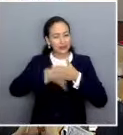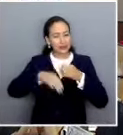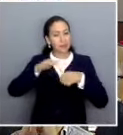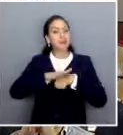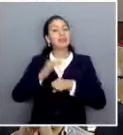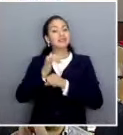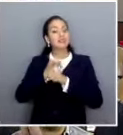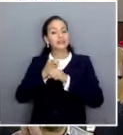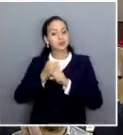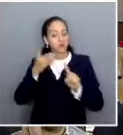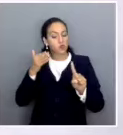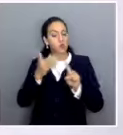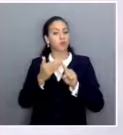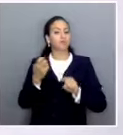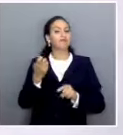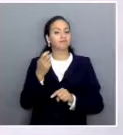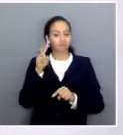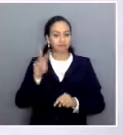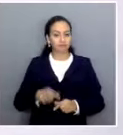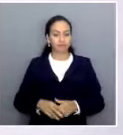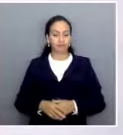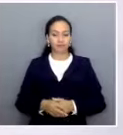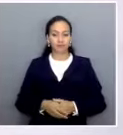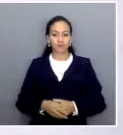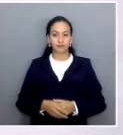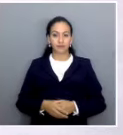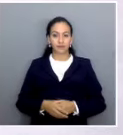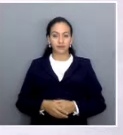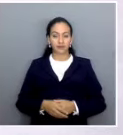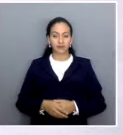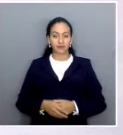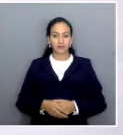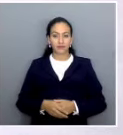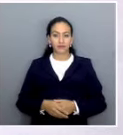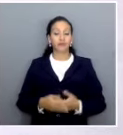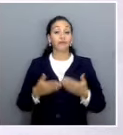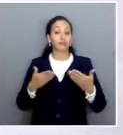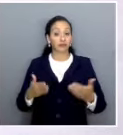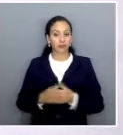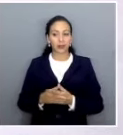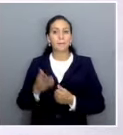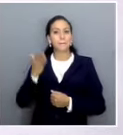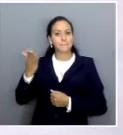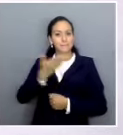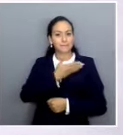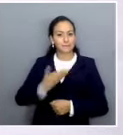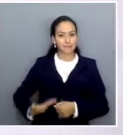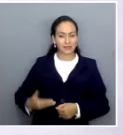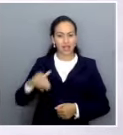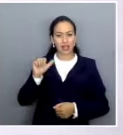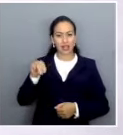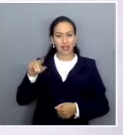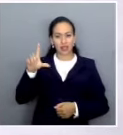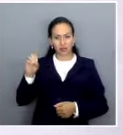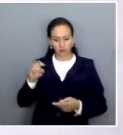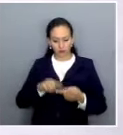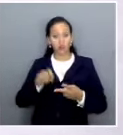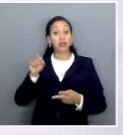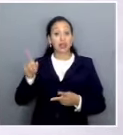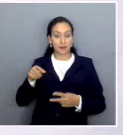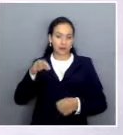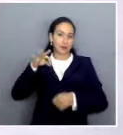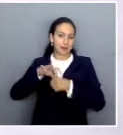objetiva y real. Para invitar tanto al presidente López Obrador como a la virtual presidenta, la